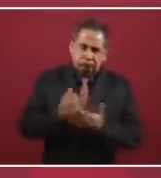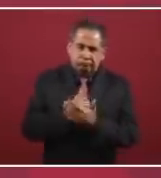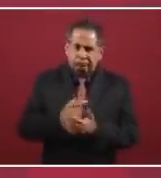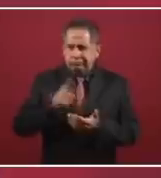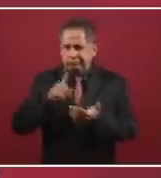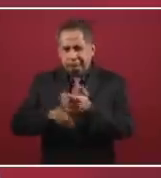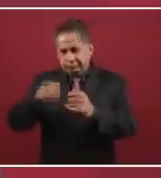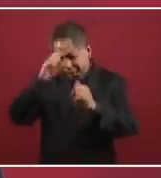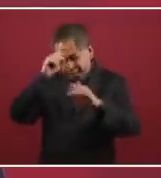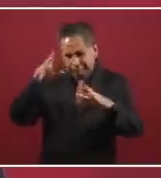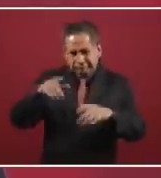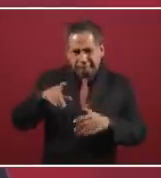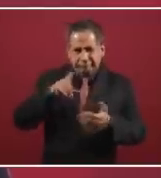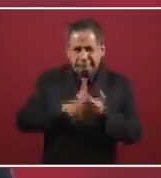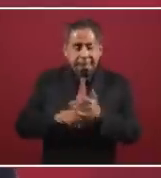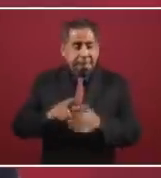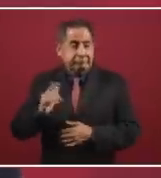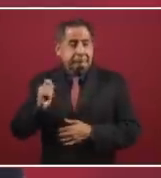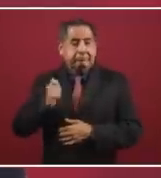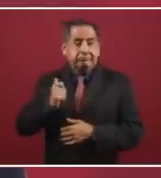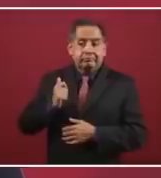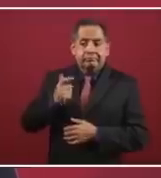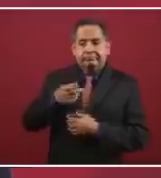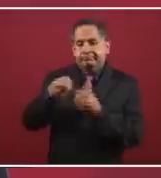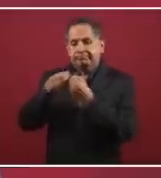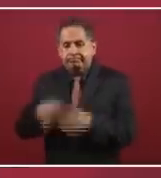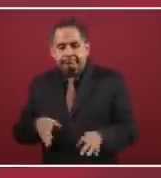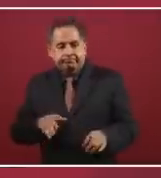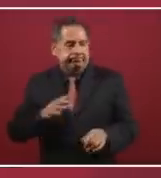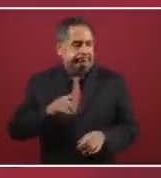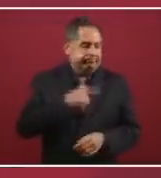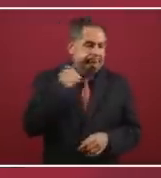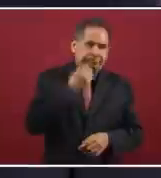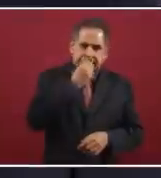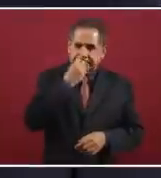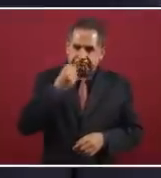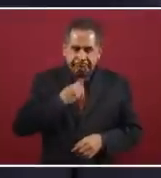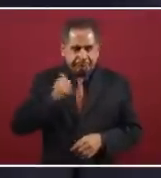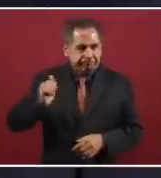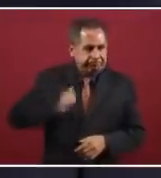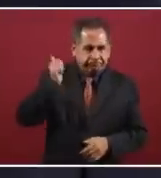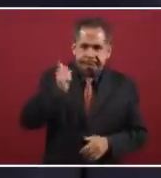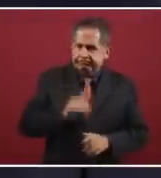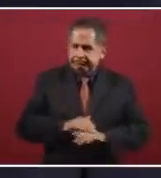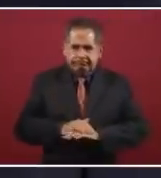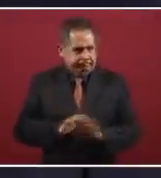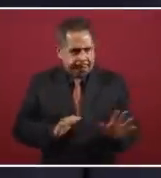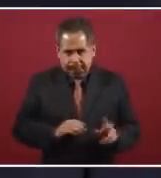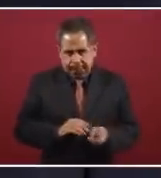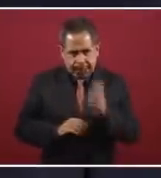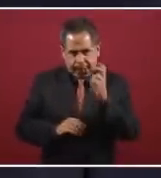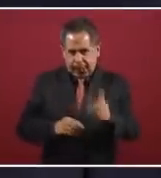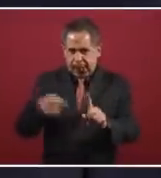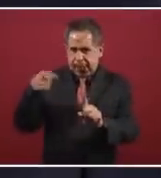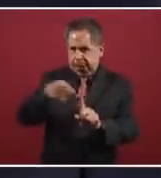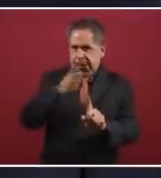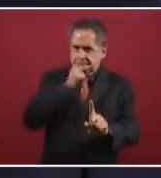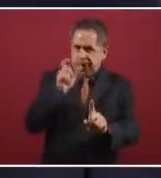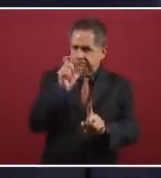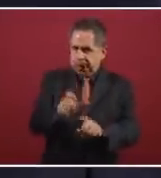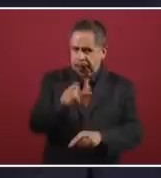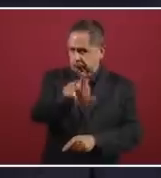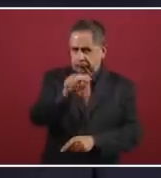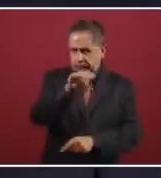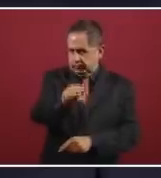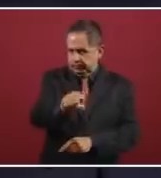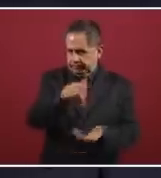hubo alguien que pierde y alguien que de alguna manera aprovecha, creo que esos adjetivos no están en esta